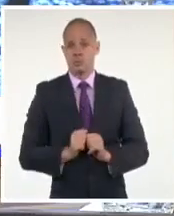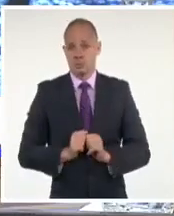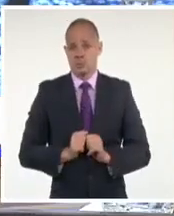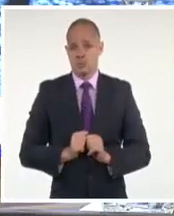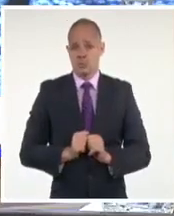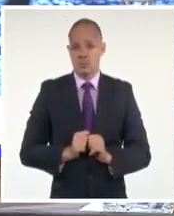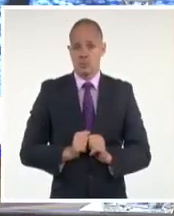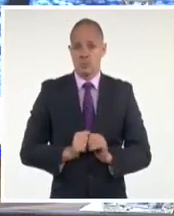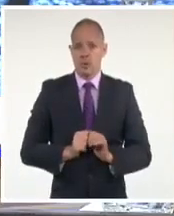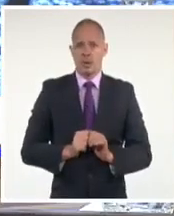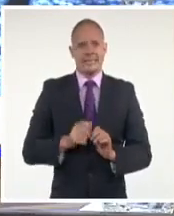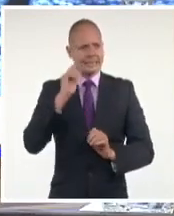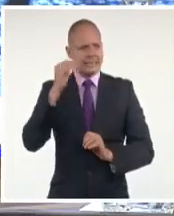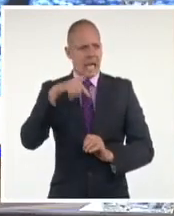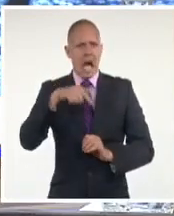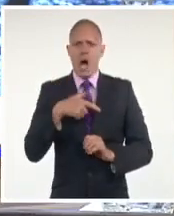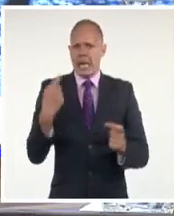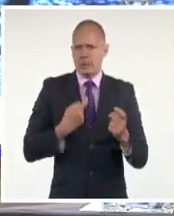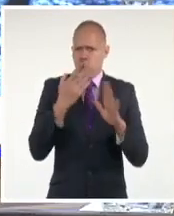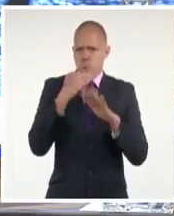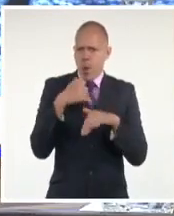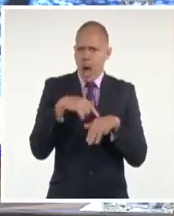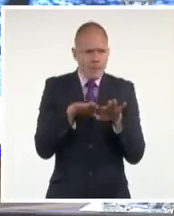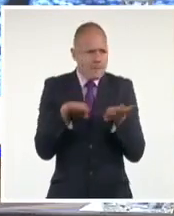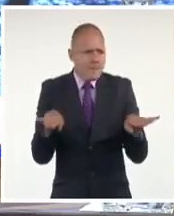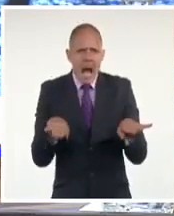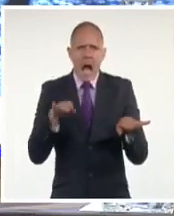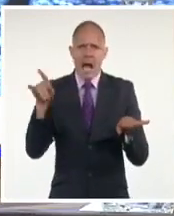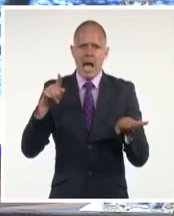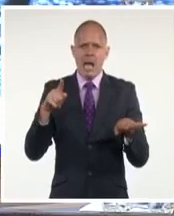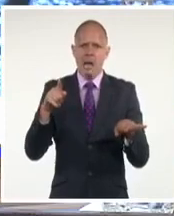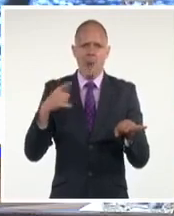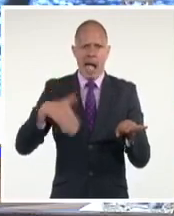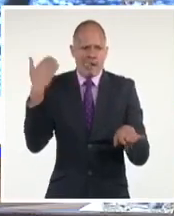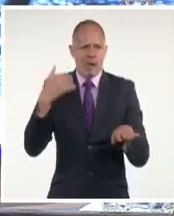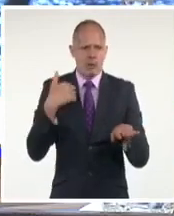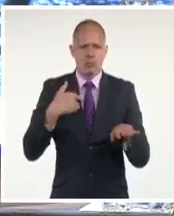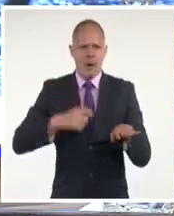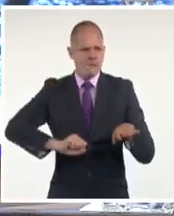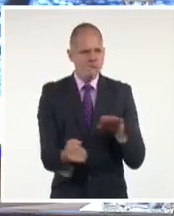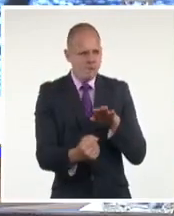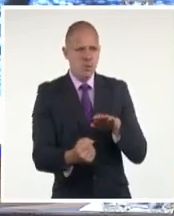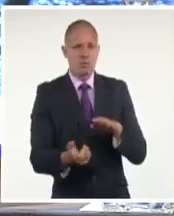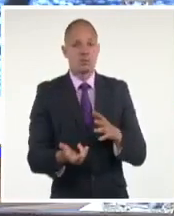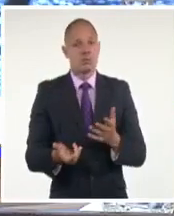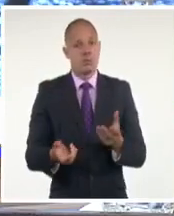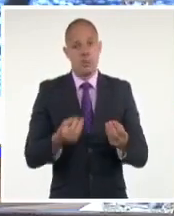en tiempo de paz durante estos tiempos difíciles de la